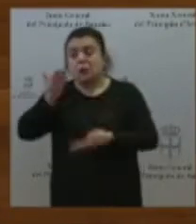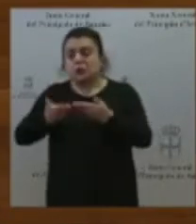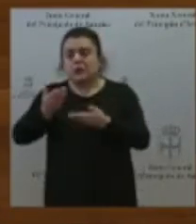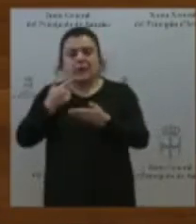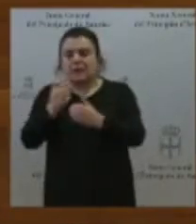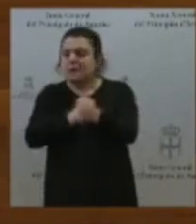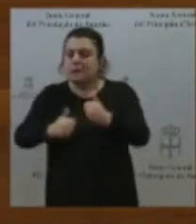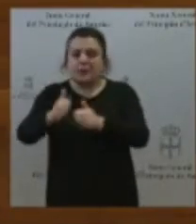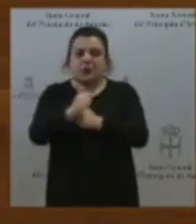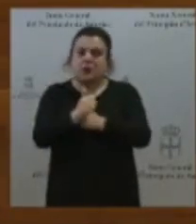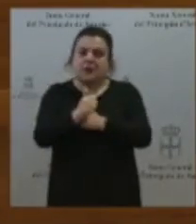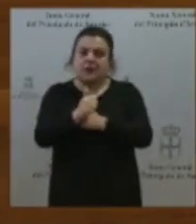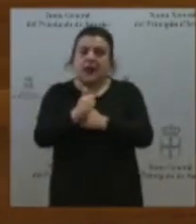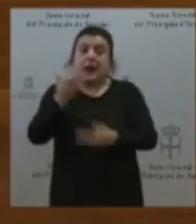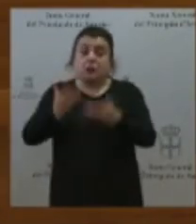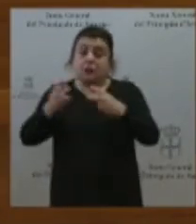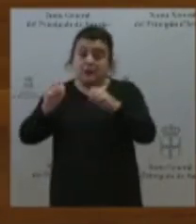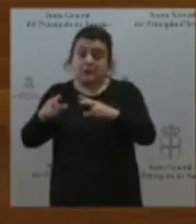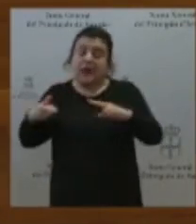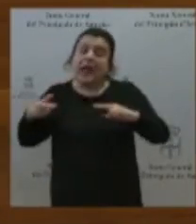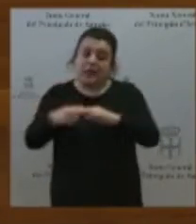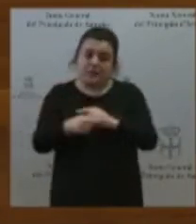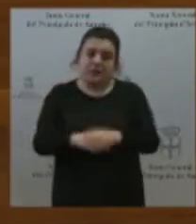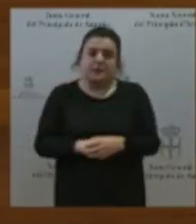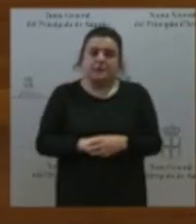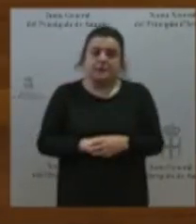manifiesta. Confío en que estas propuestas de resolución reciban